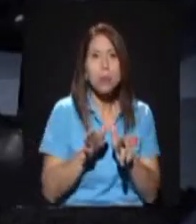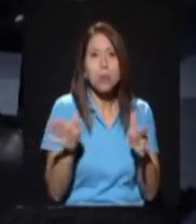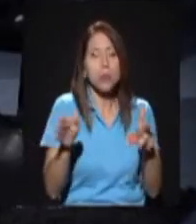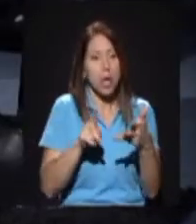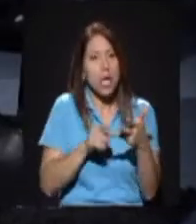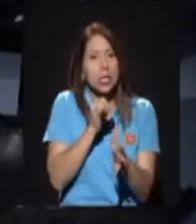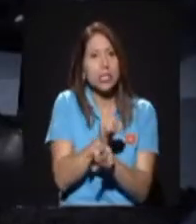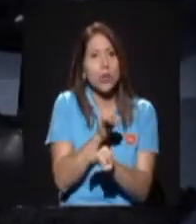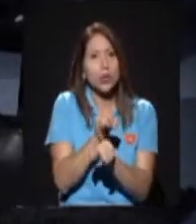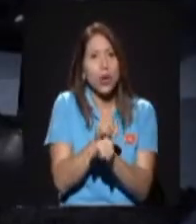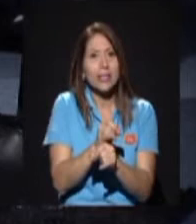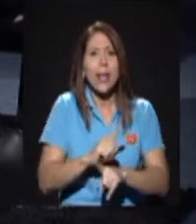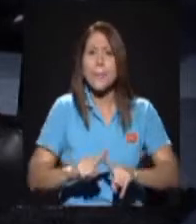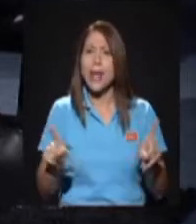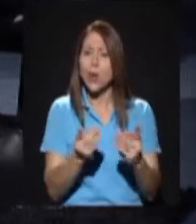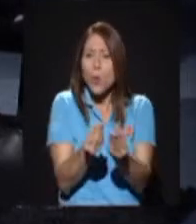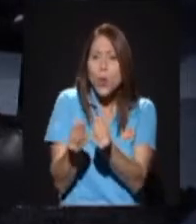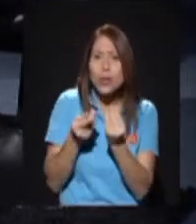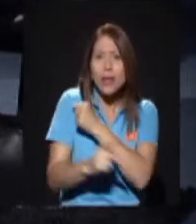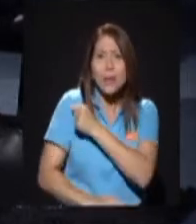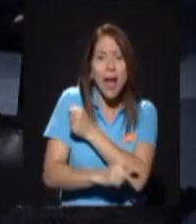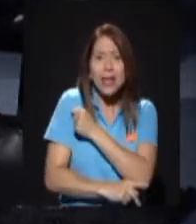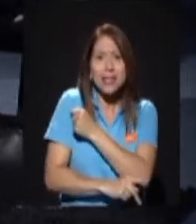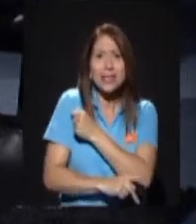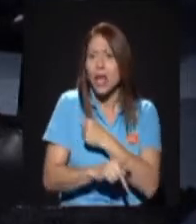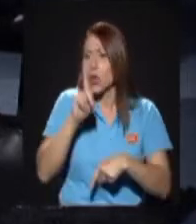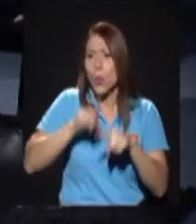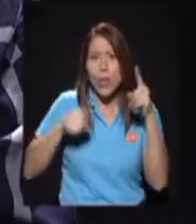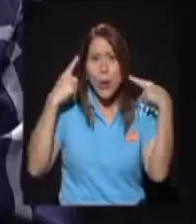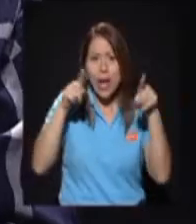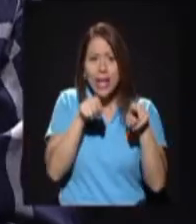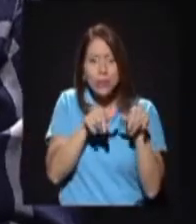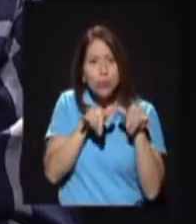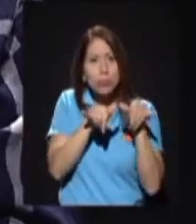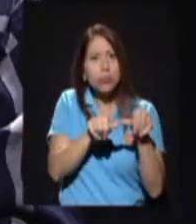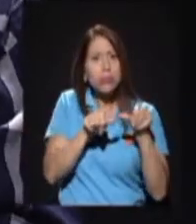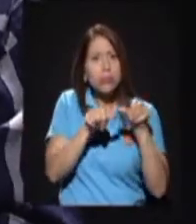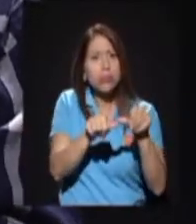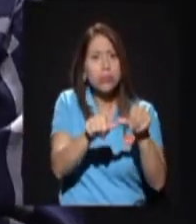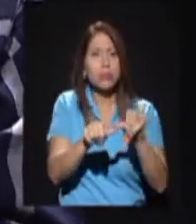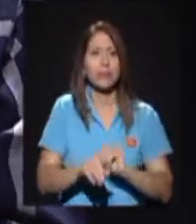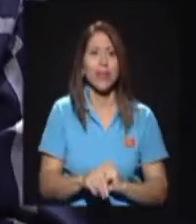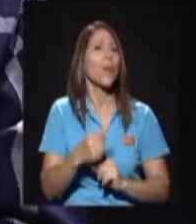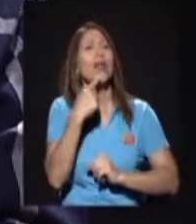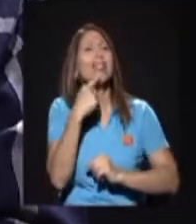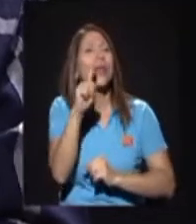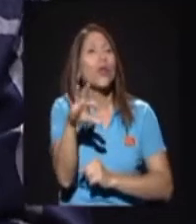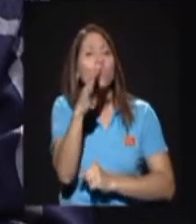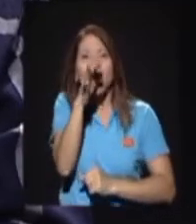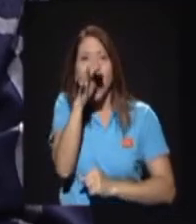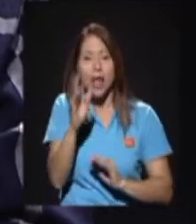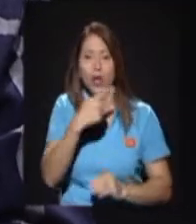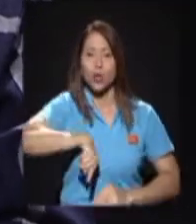pero la productividad del país no da como para hacer eso sostenible. O sea, por decirlo de alguna manera muy caricaturesca, tenemos